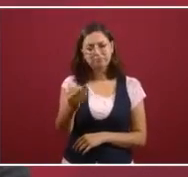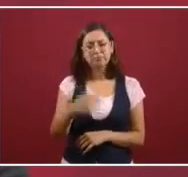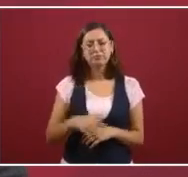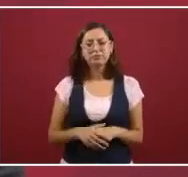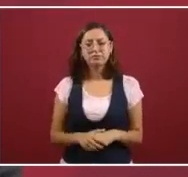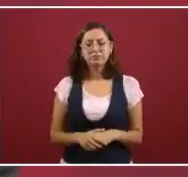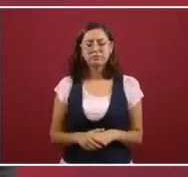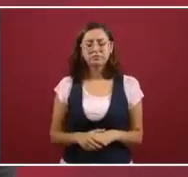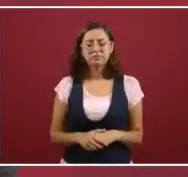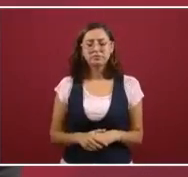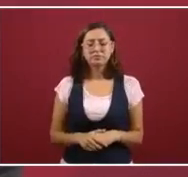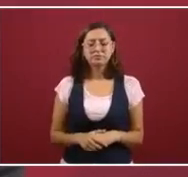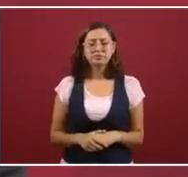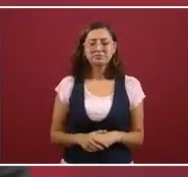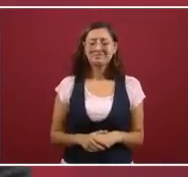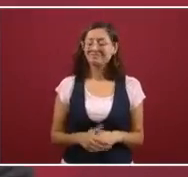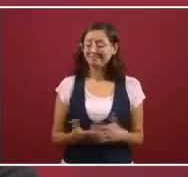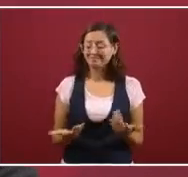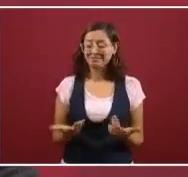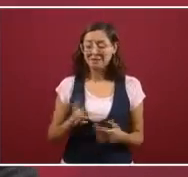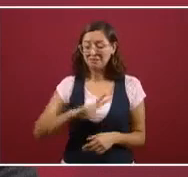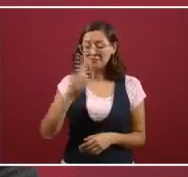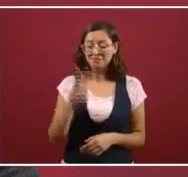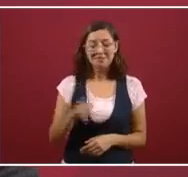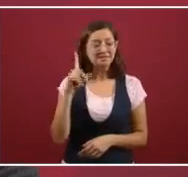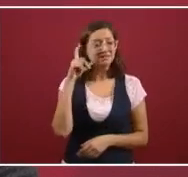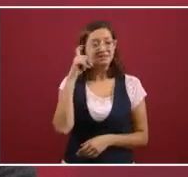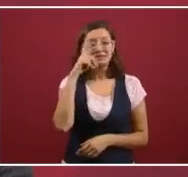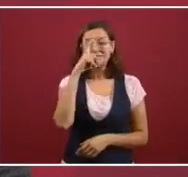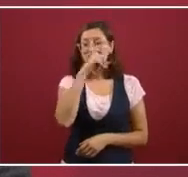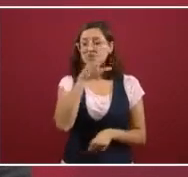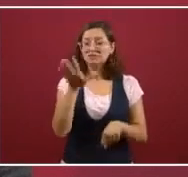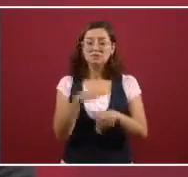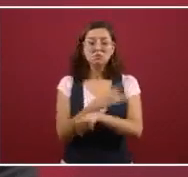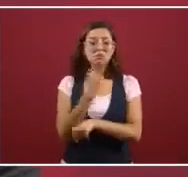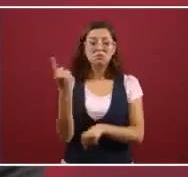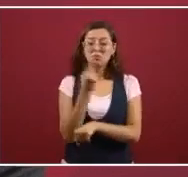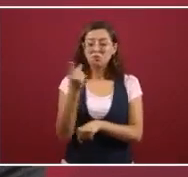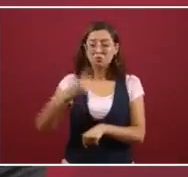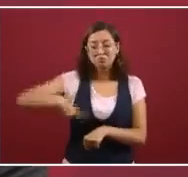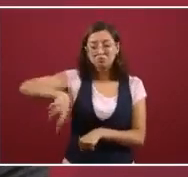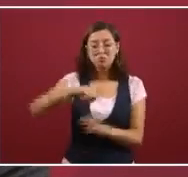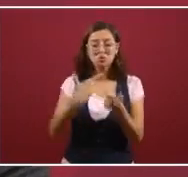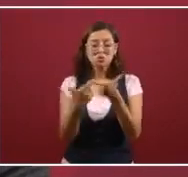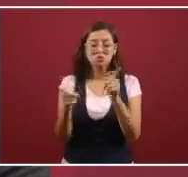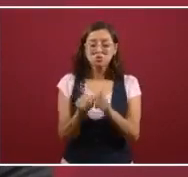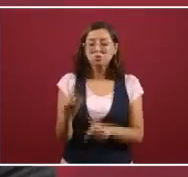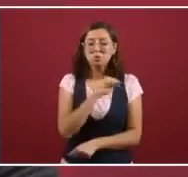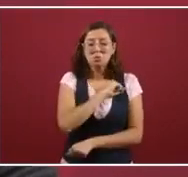Es algo complejo porque se dejó crecer muchísimo.